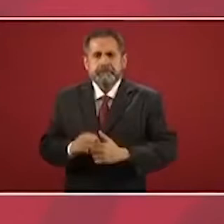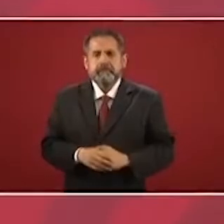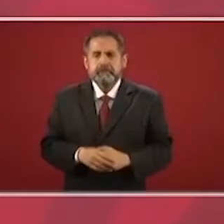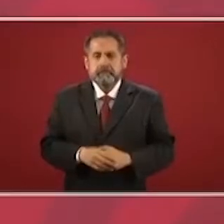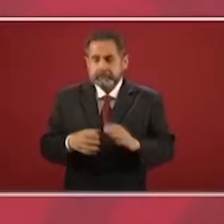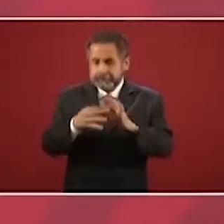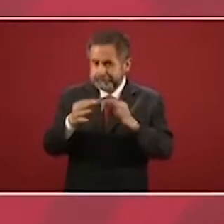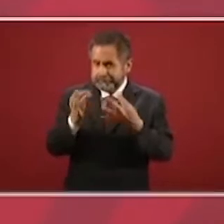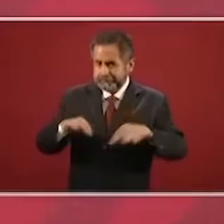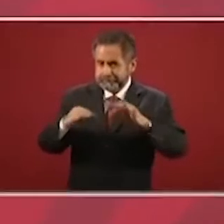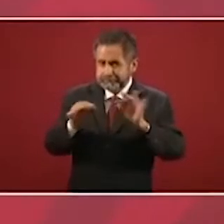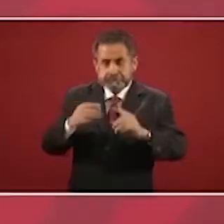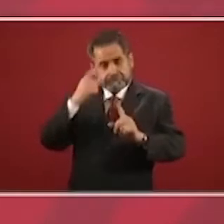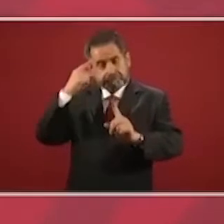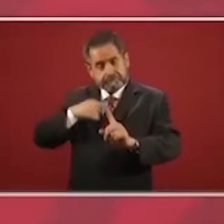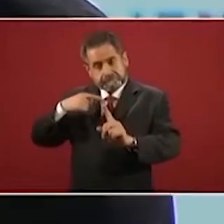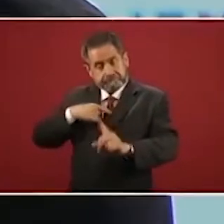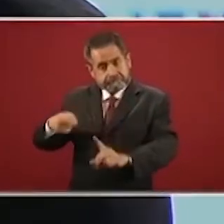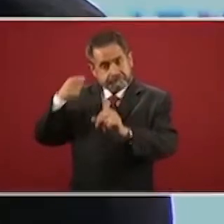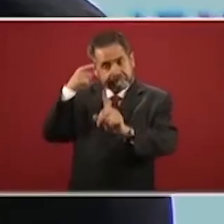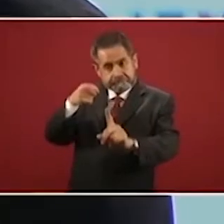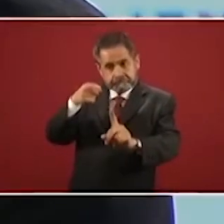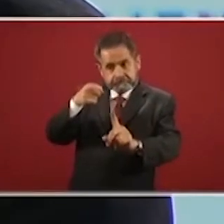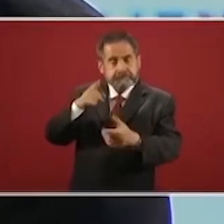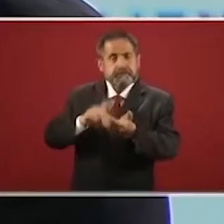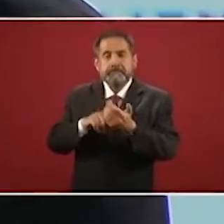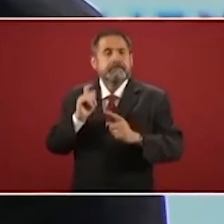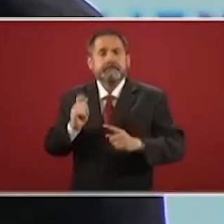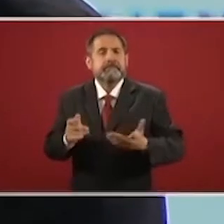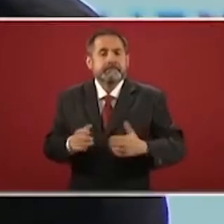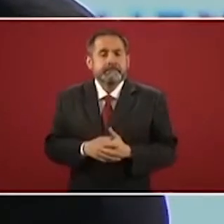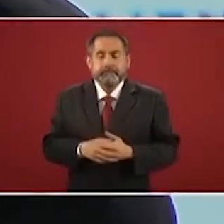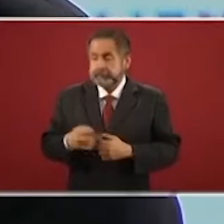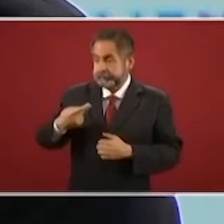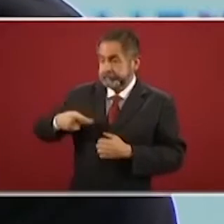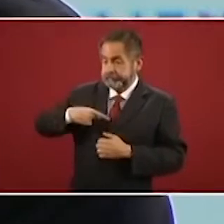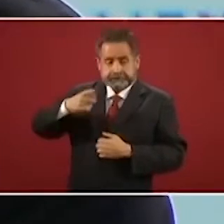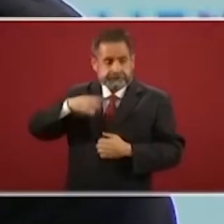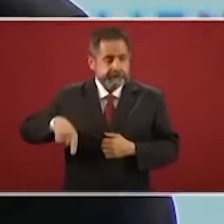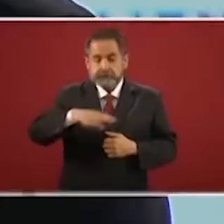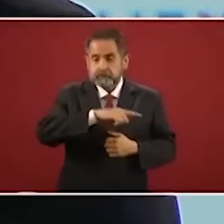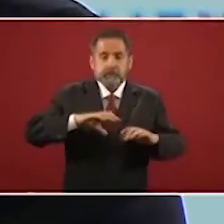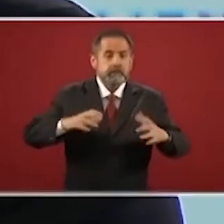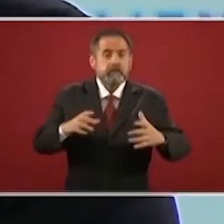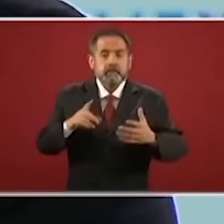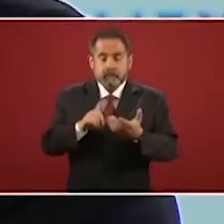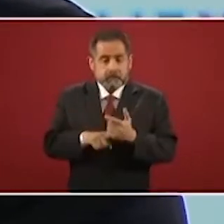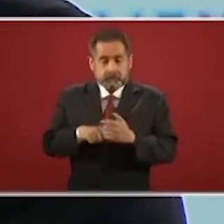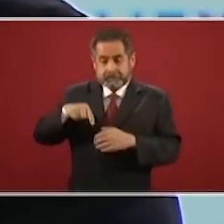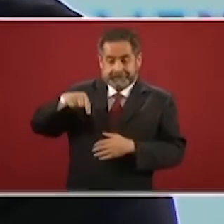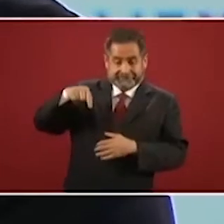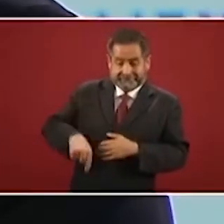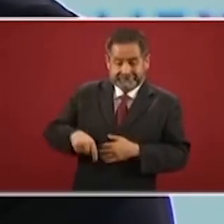Quiero subrayar esto. Nuestro propósito es que las personas que están en territorio